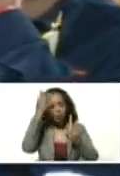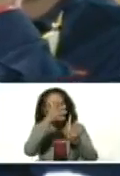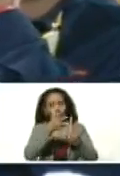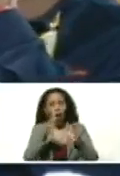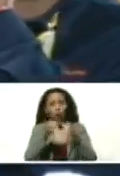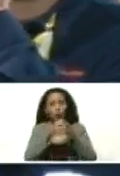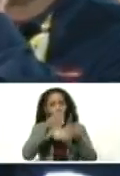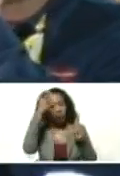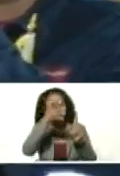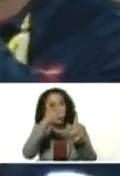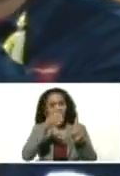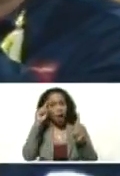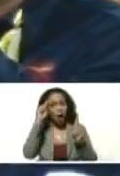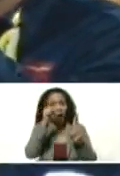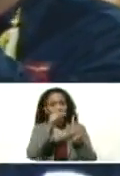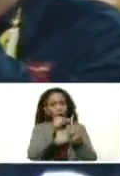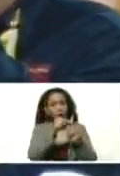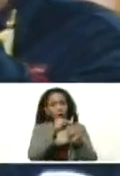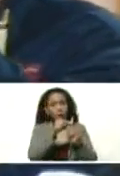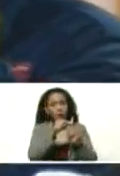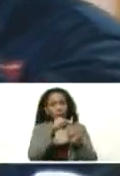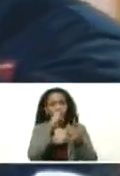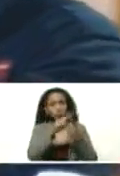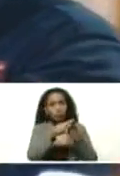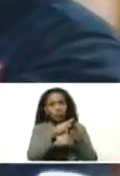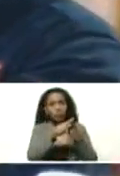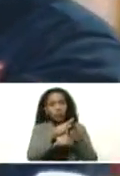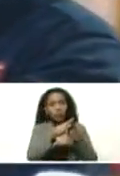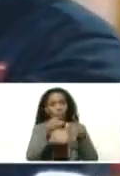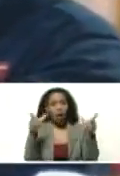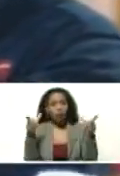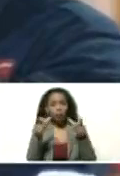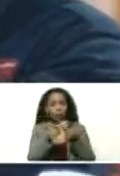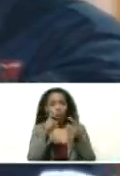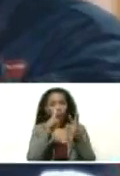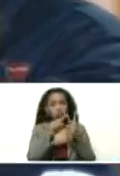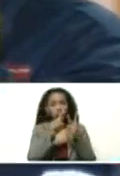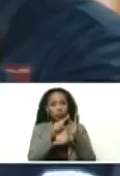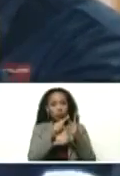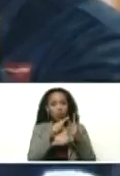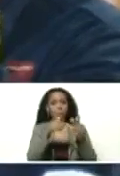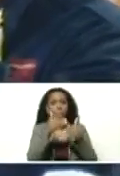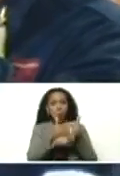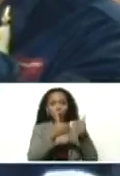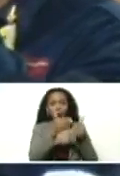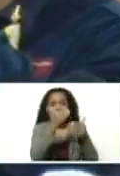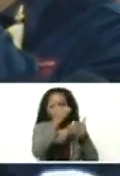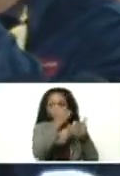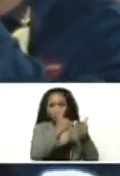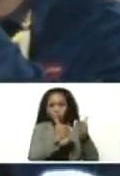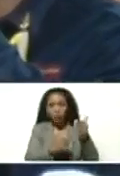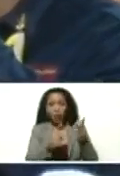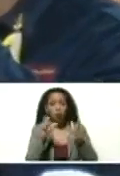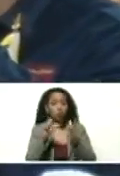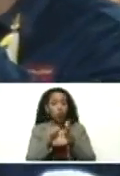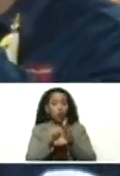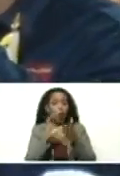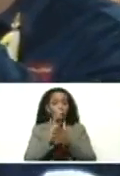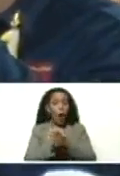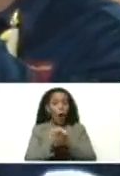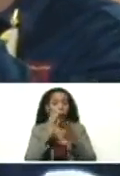unidad de formación aceración, la unidad de formación en reducción, y así sucesivamente, donde los